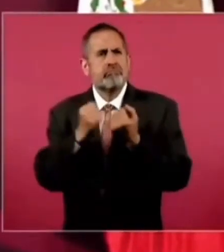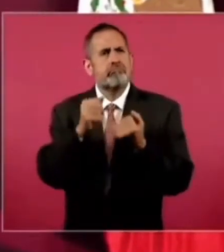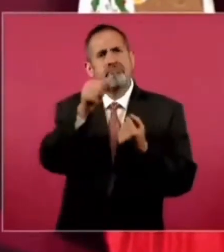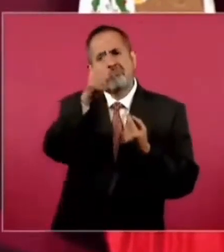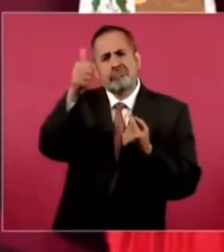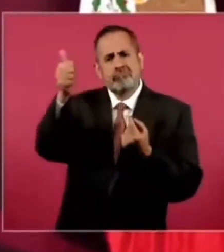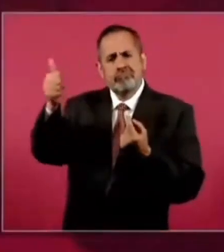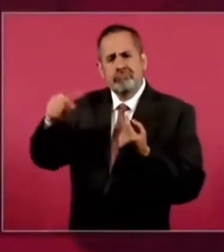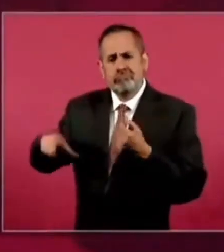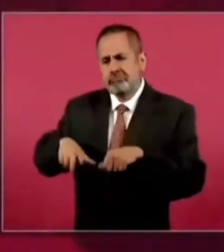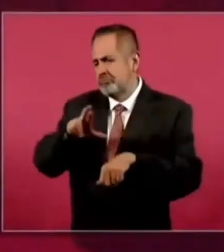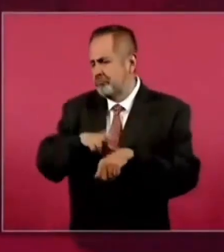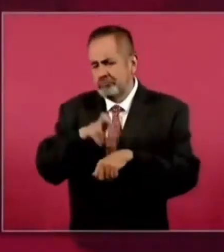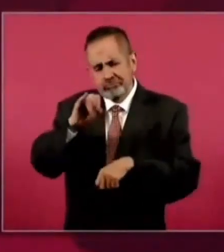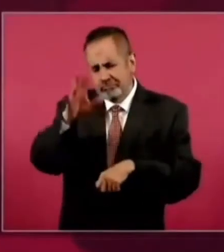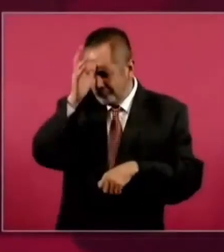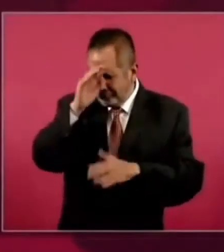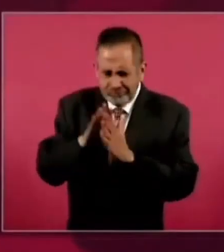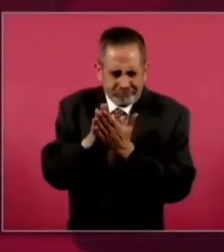gobernadores.